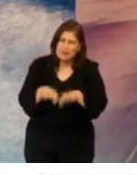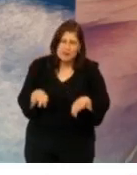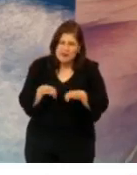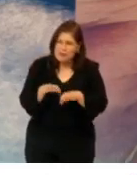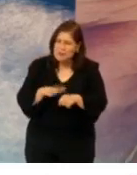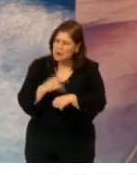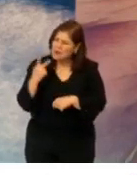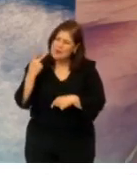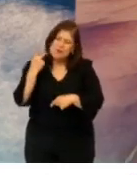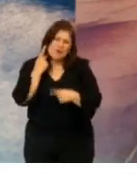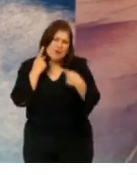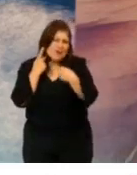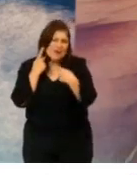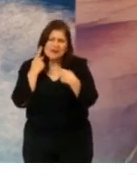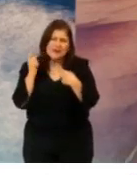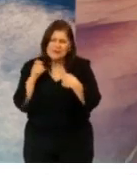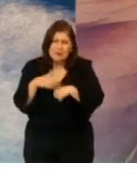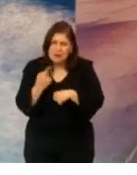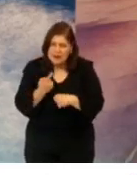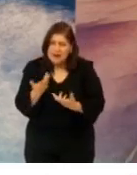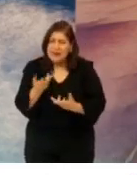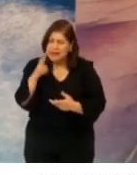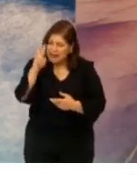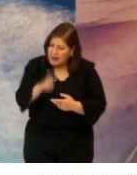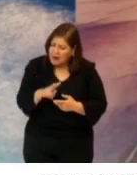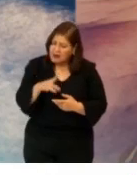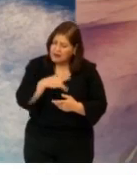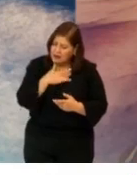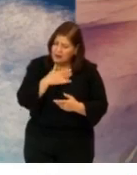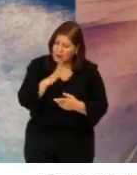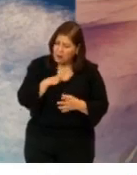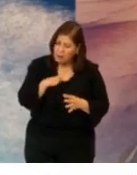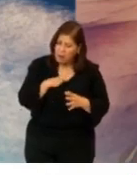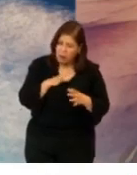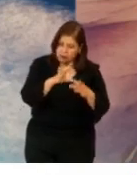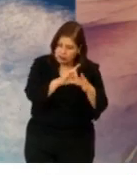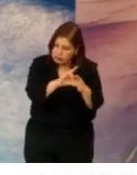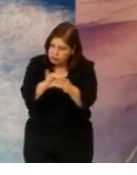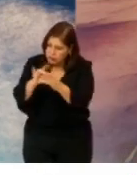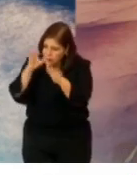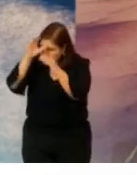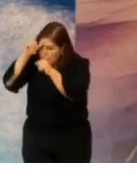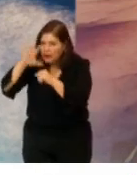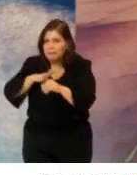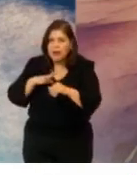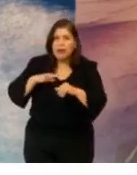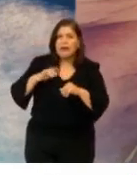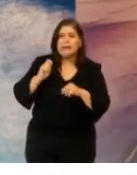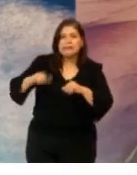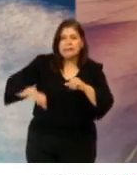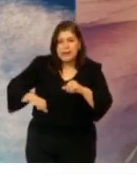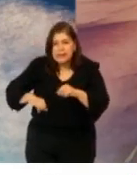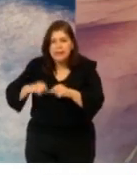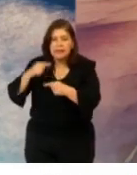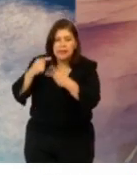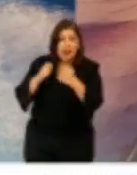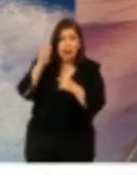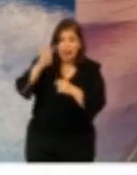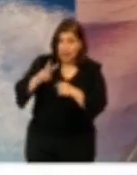es la política? Es cómo creamos convergencia de intereses. Una aclaración, la política no es la ciencia del